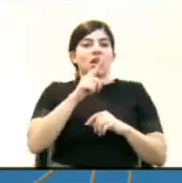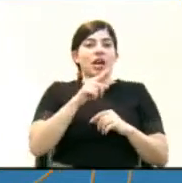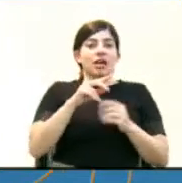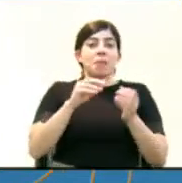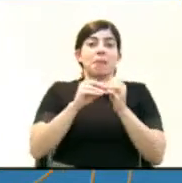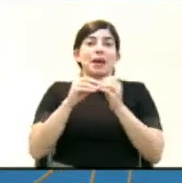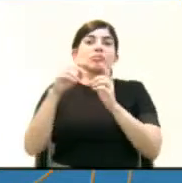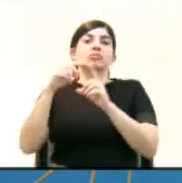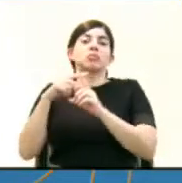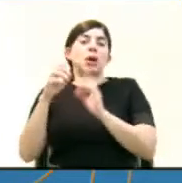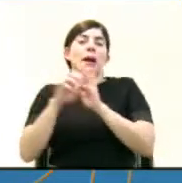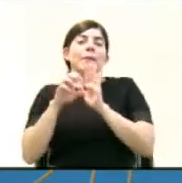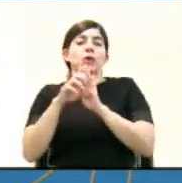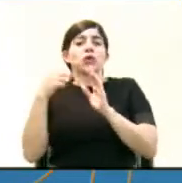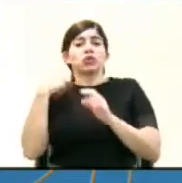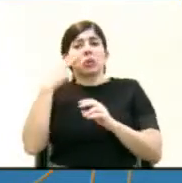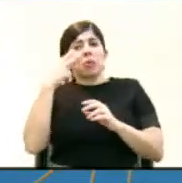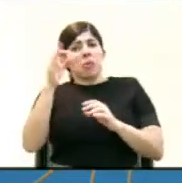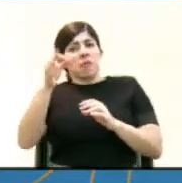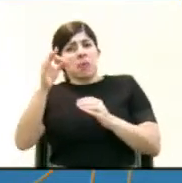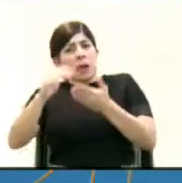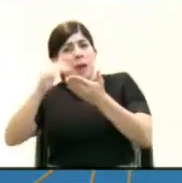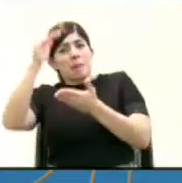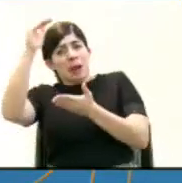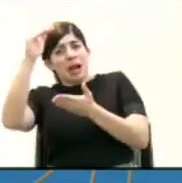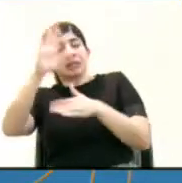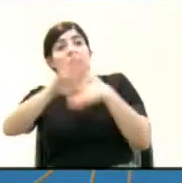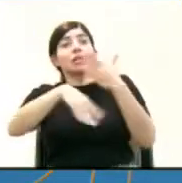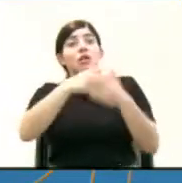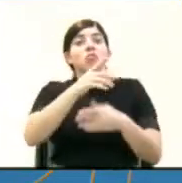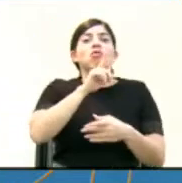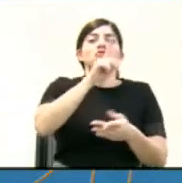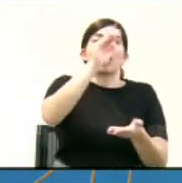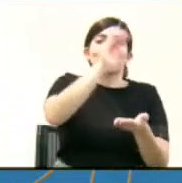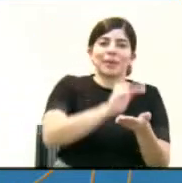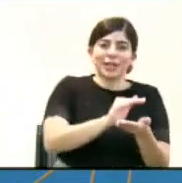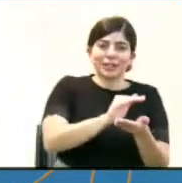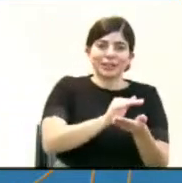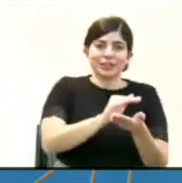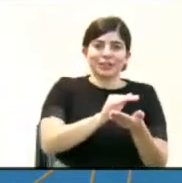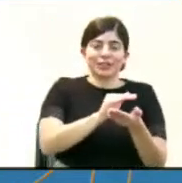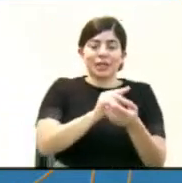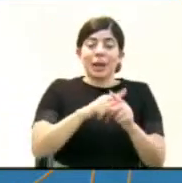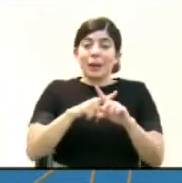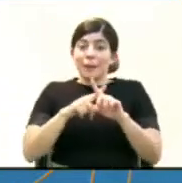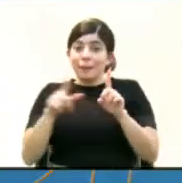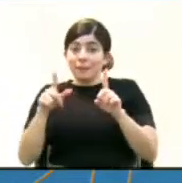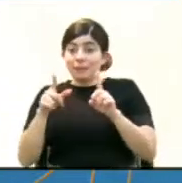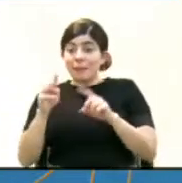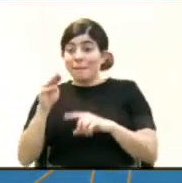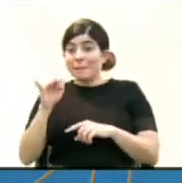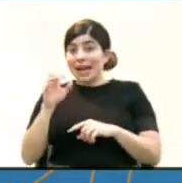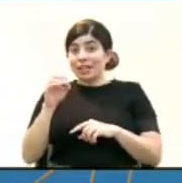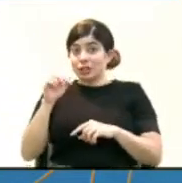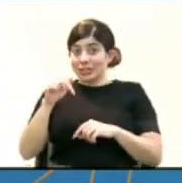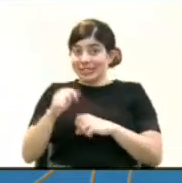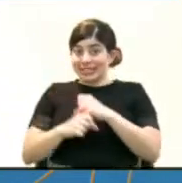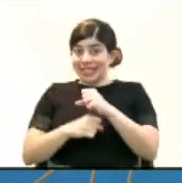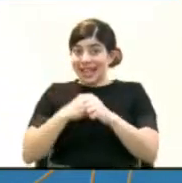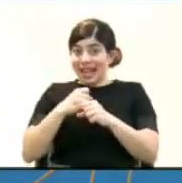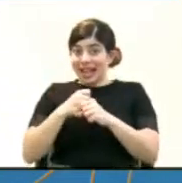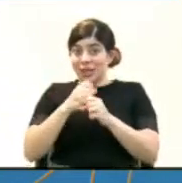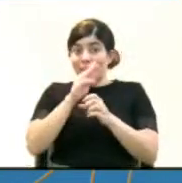la proyección, estábamos proyectando más casos de lo que realmente se materializaba. Pero desde mayo de este año